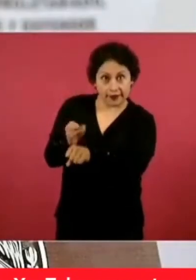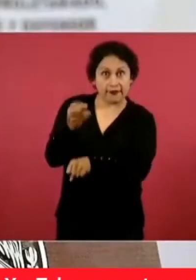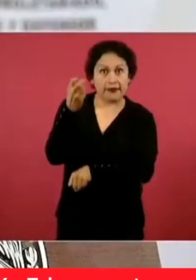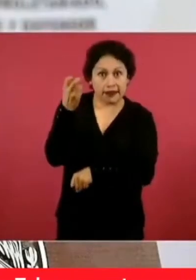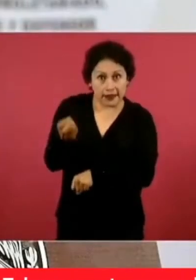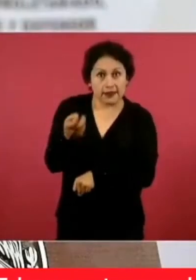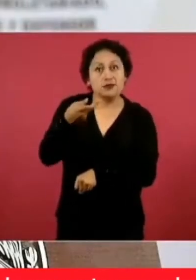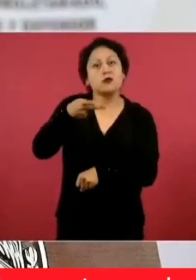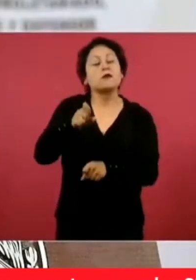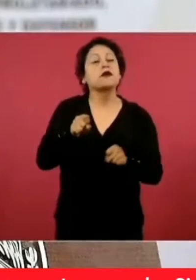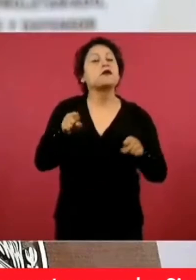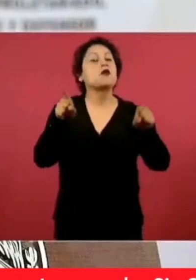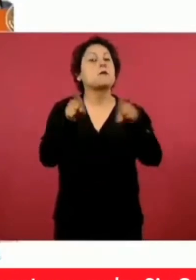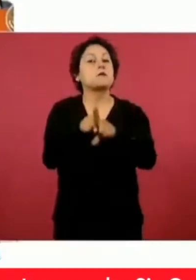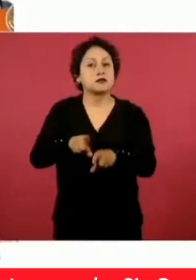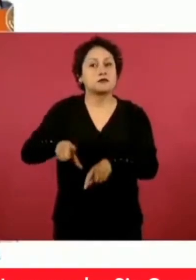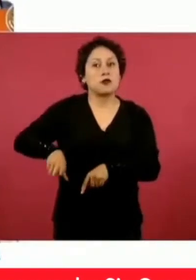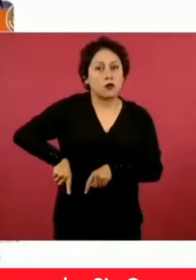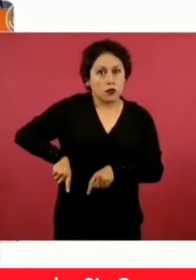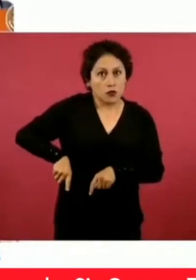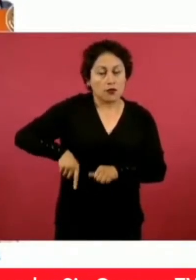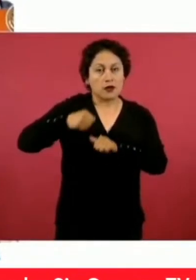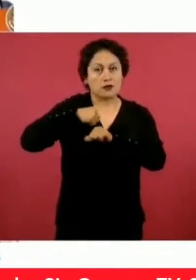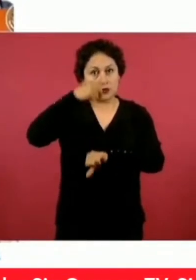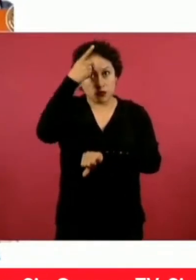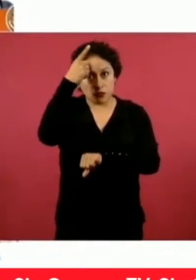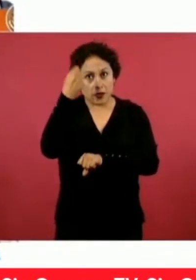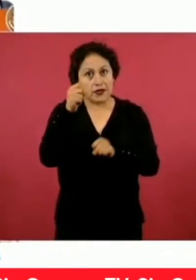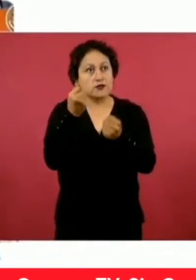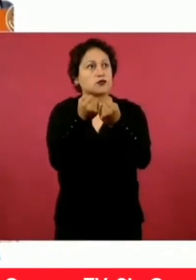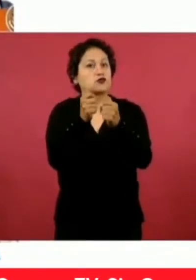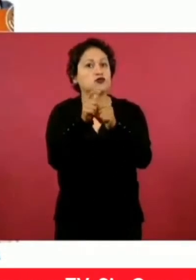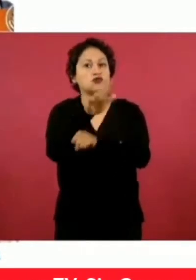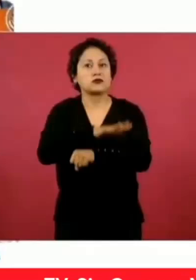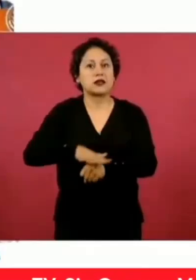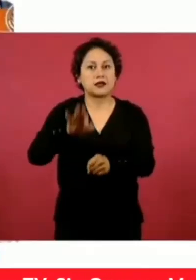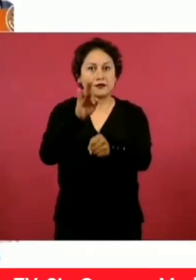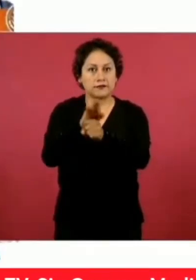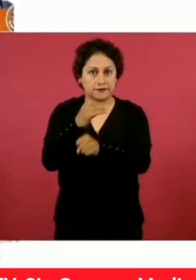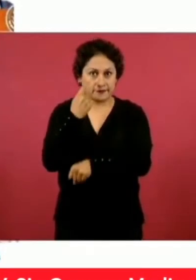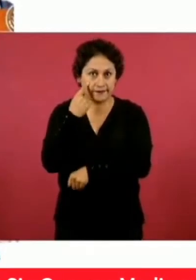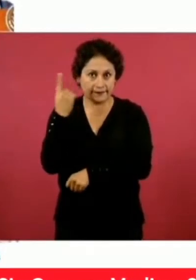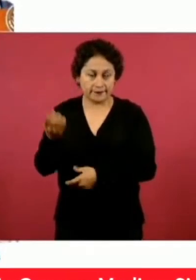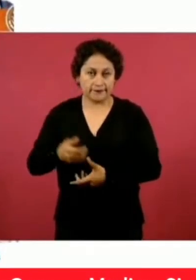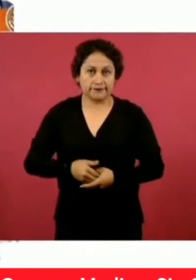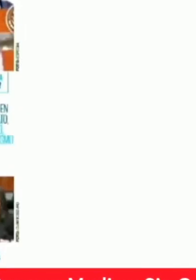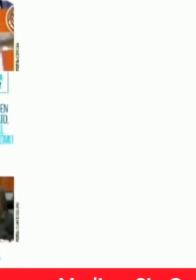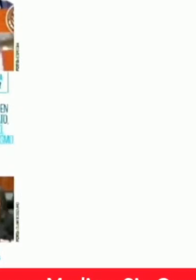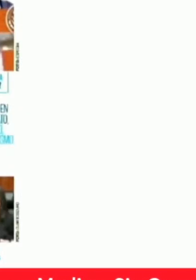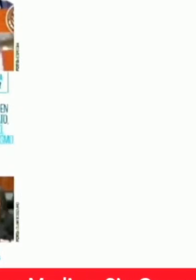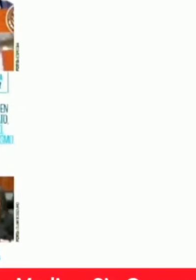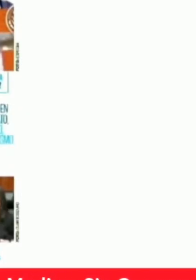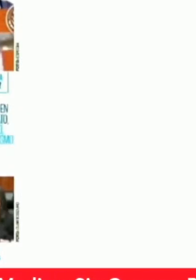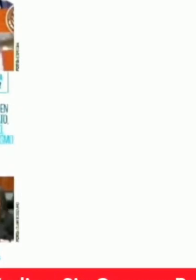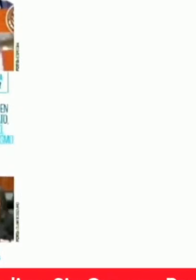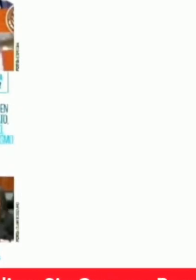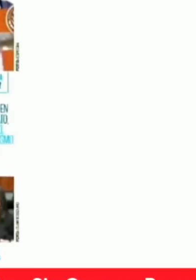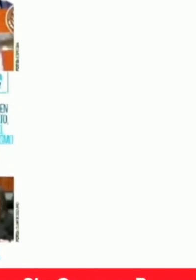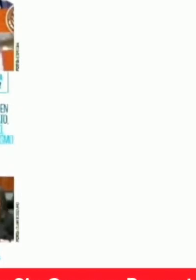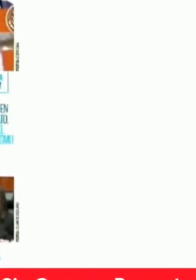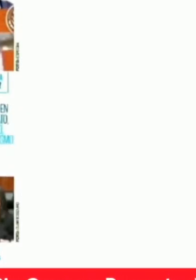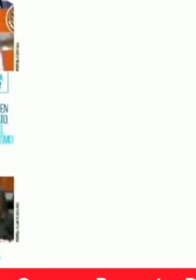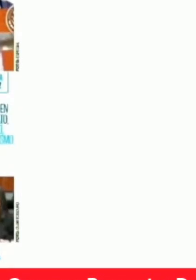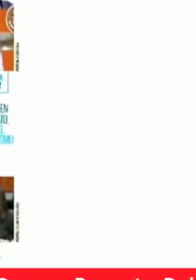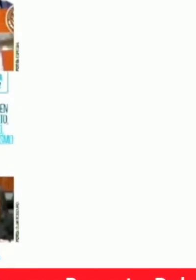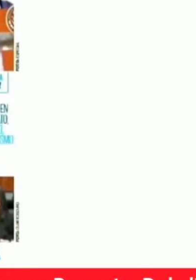de propiedad pública y social. Esto incluye a las comunidades y a los ejidos. Así que es falso